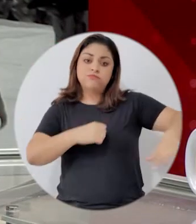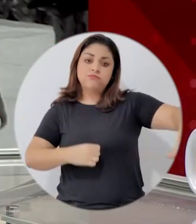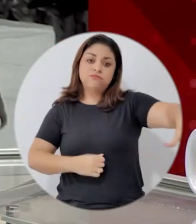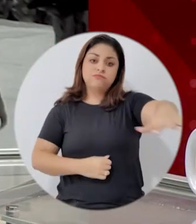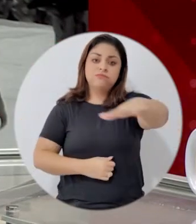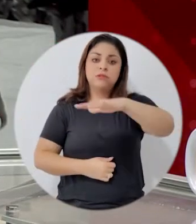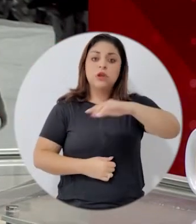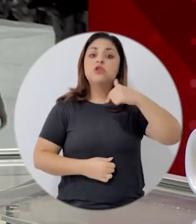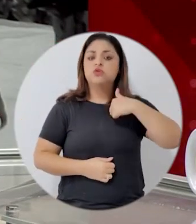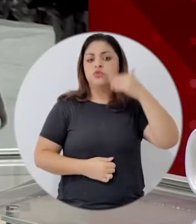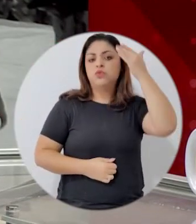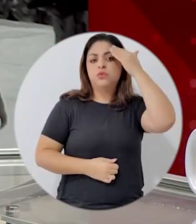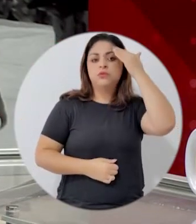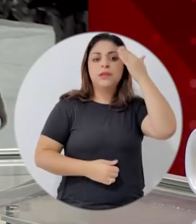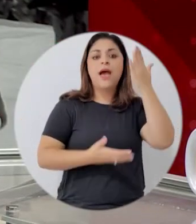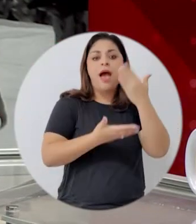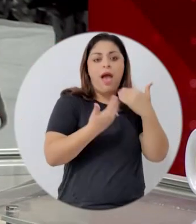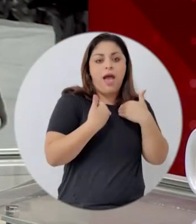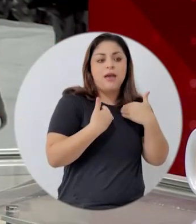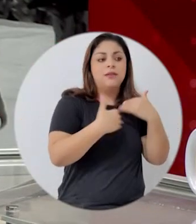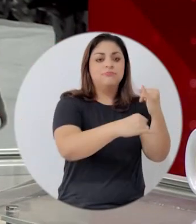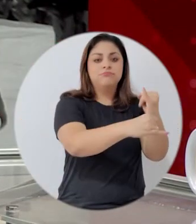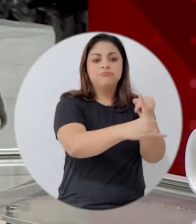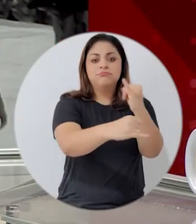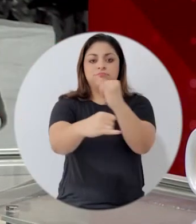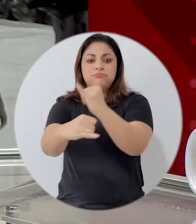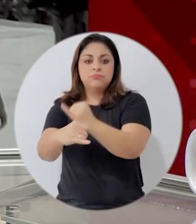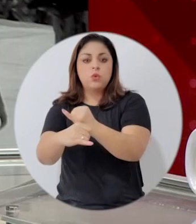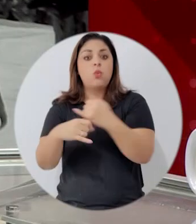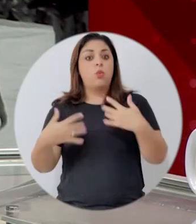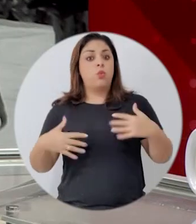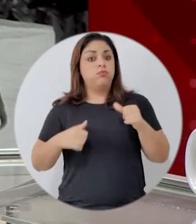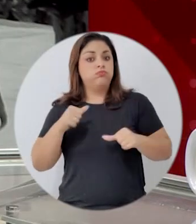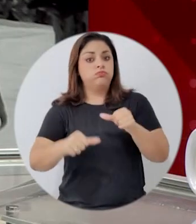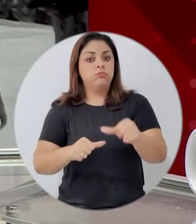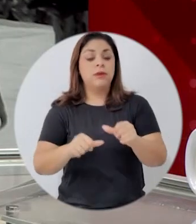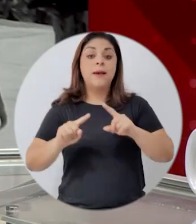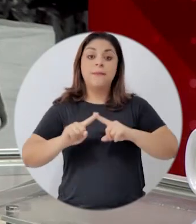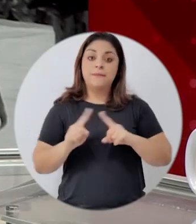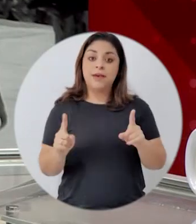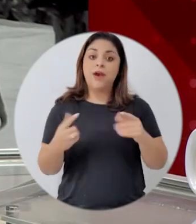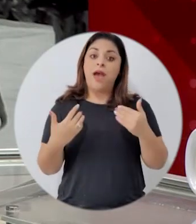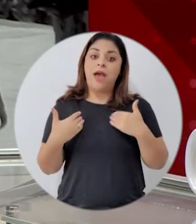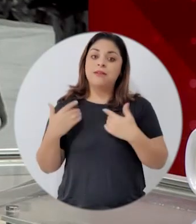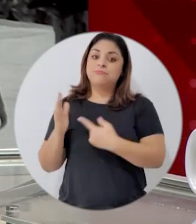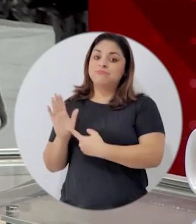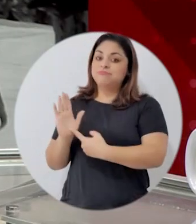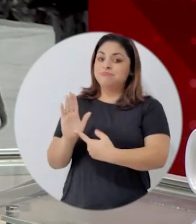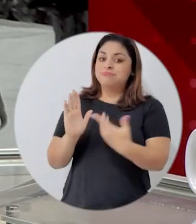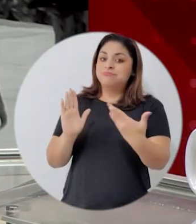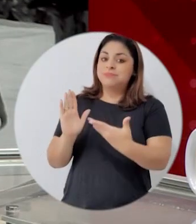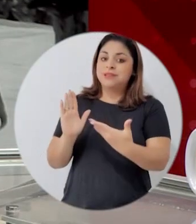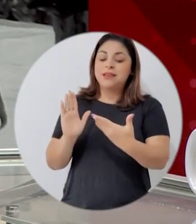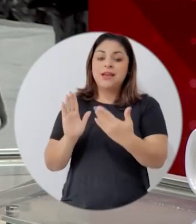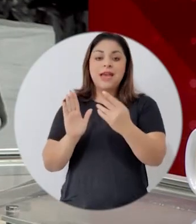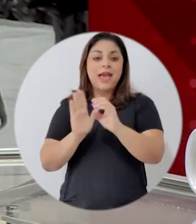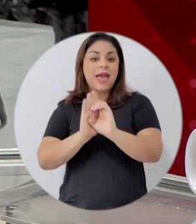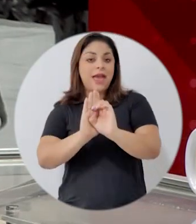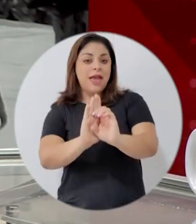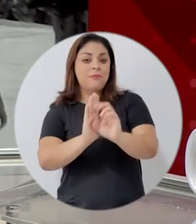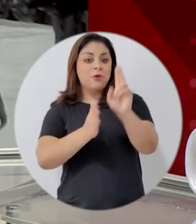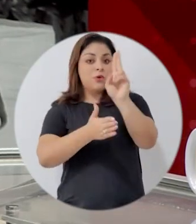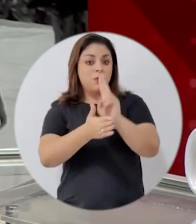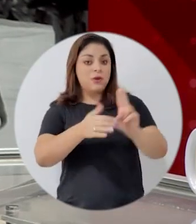hay muchas instituciones que hacen un gran esfuerzo, pero bueno, en este caso tenemos el ejemplo de la Universidad Nacional que ha